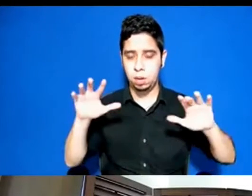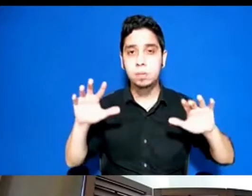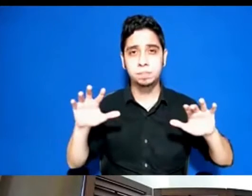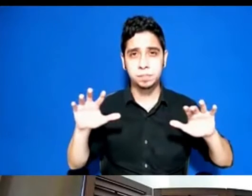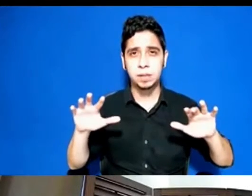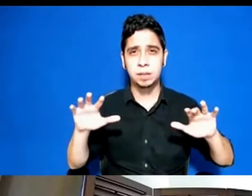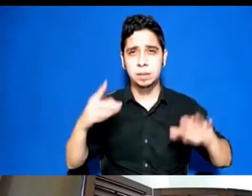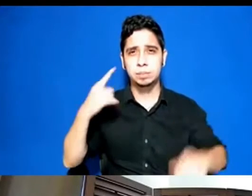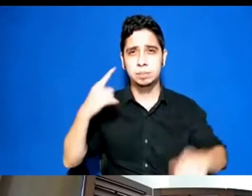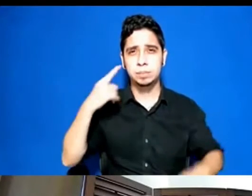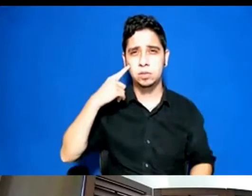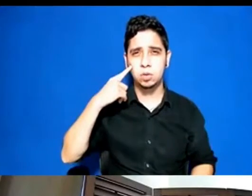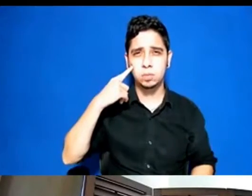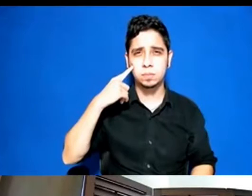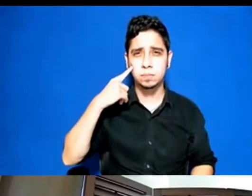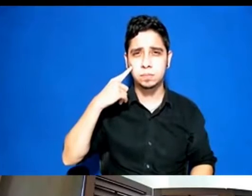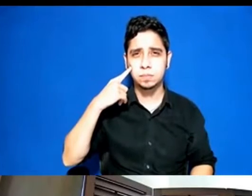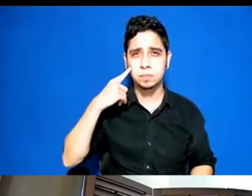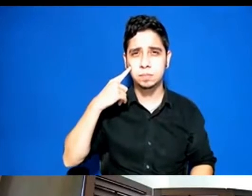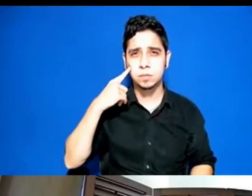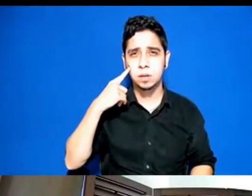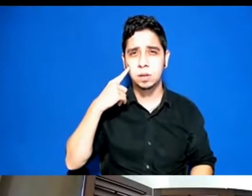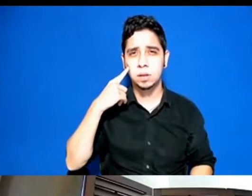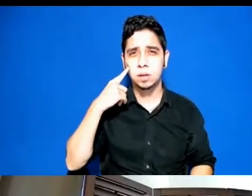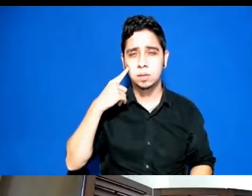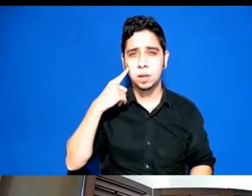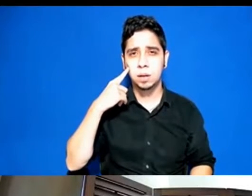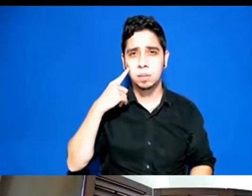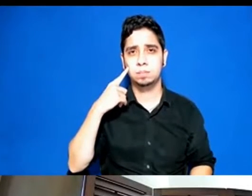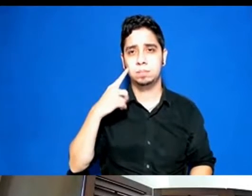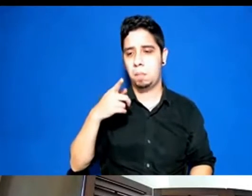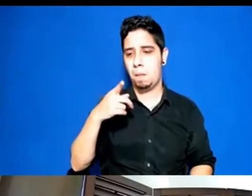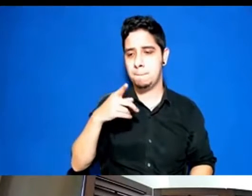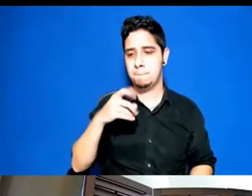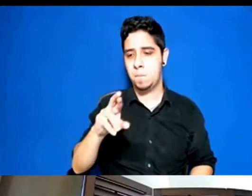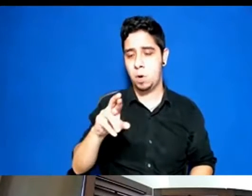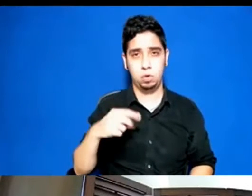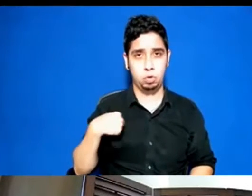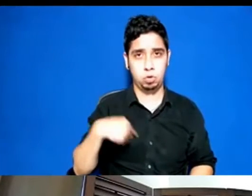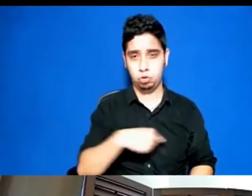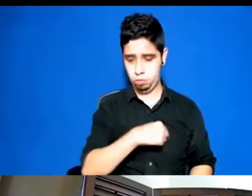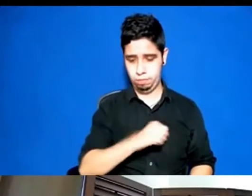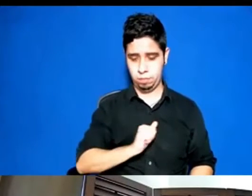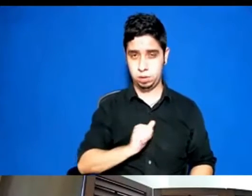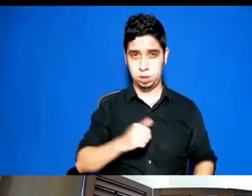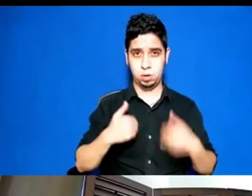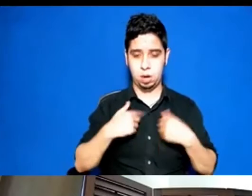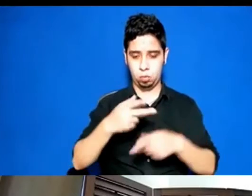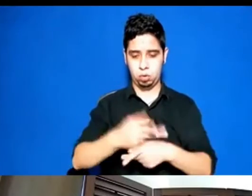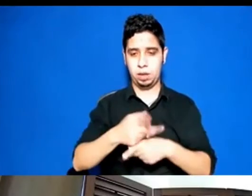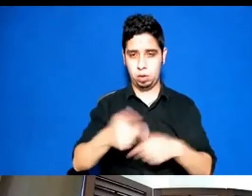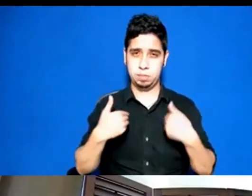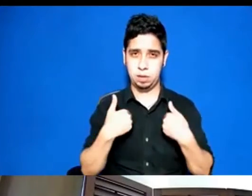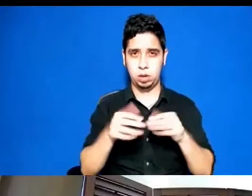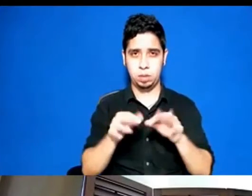Entendemos que, pues, por nosotros nos hemos tenido que proteger a estas especies que son tan importantes. Exacto, ¿no?